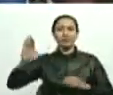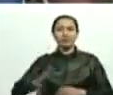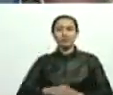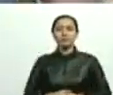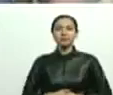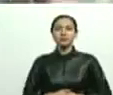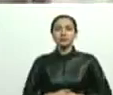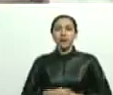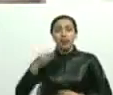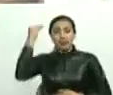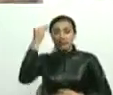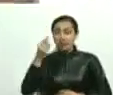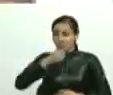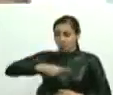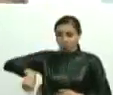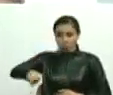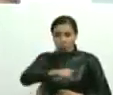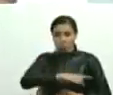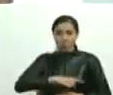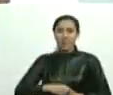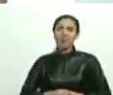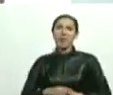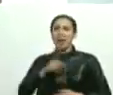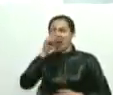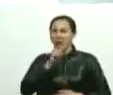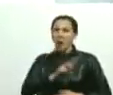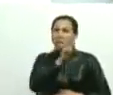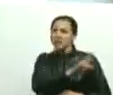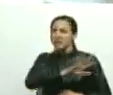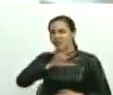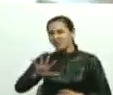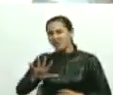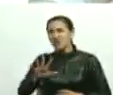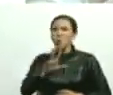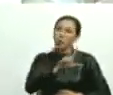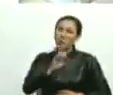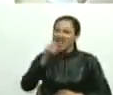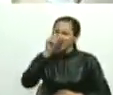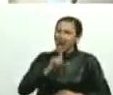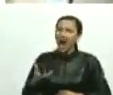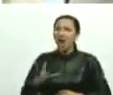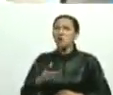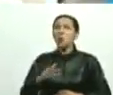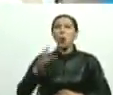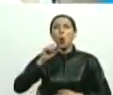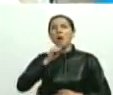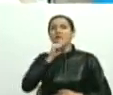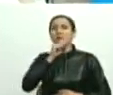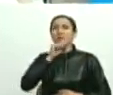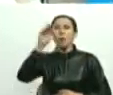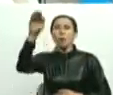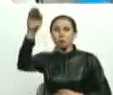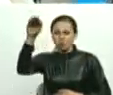Pienso cuando ustedes, muchachos, que tienen 25, 30 años, tengan 60 años,